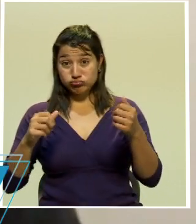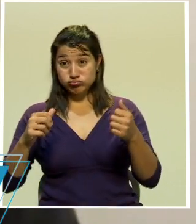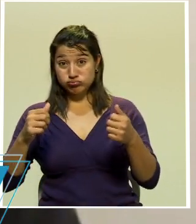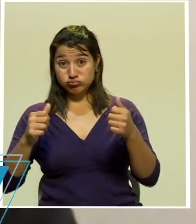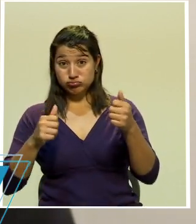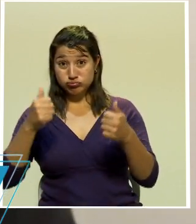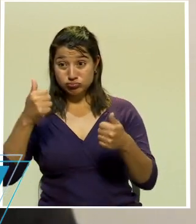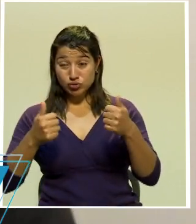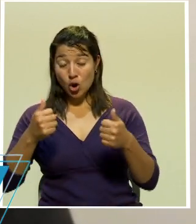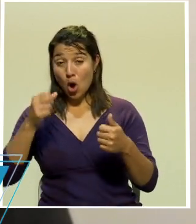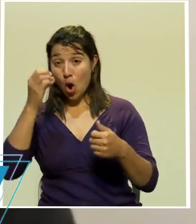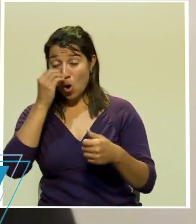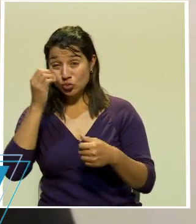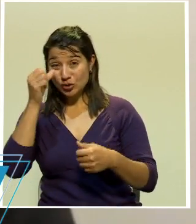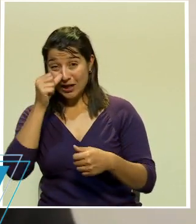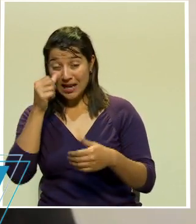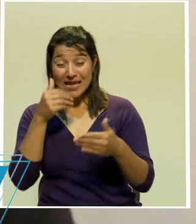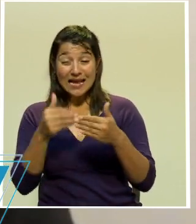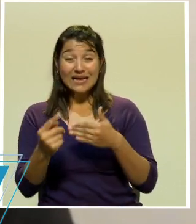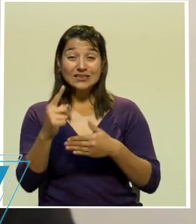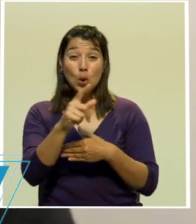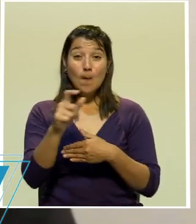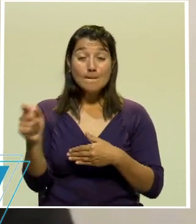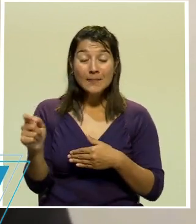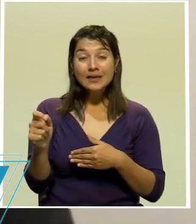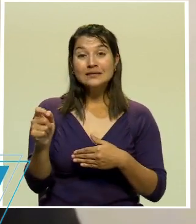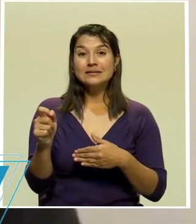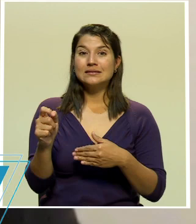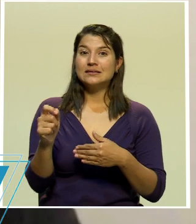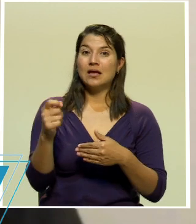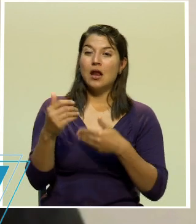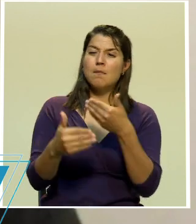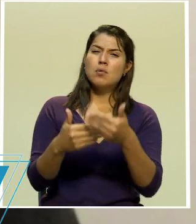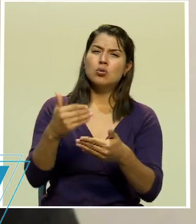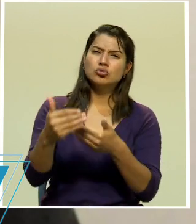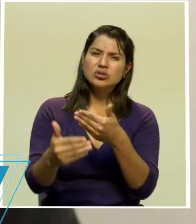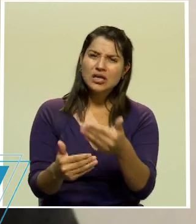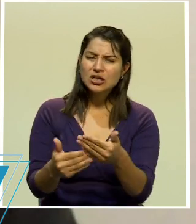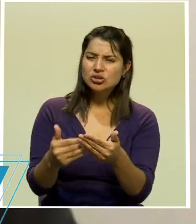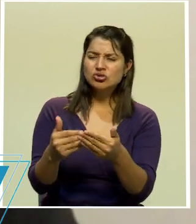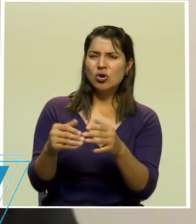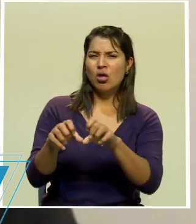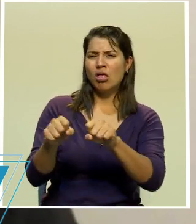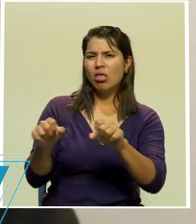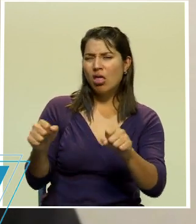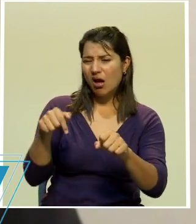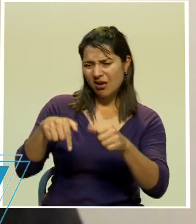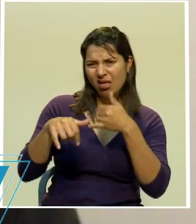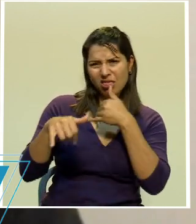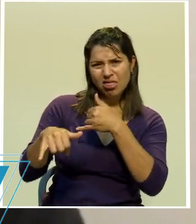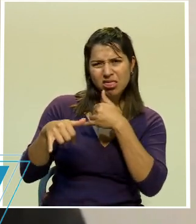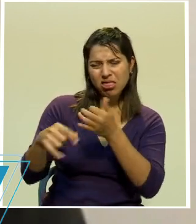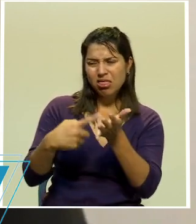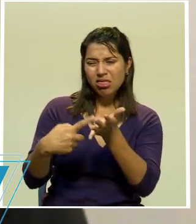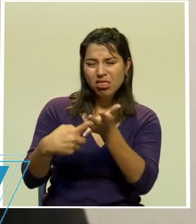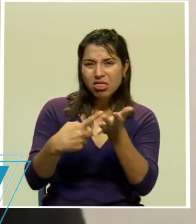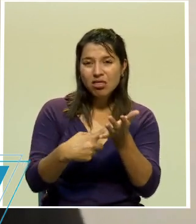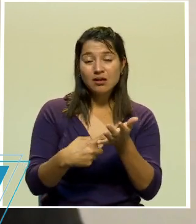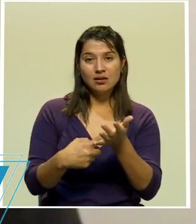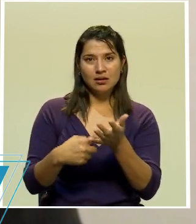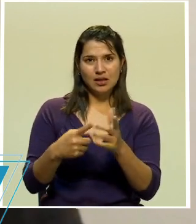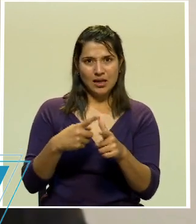la elección mientras se disipaban los trámites legales de disputa de irregularidades que hubo en ese país. Entonces, es